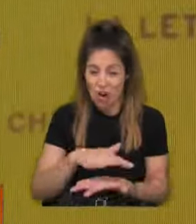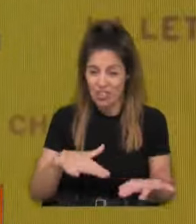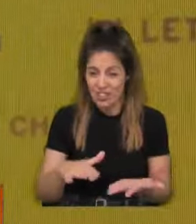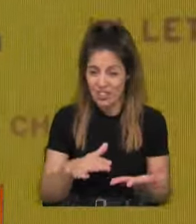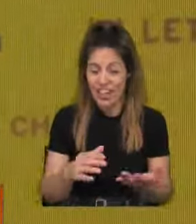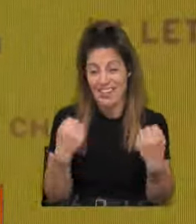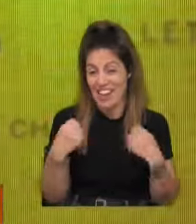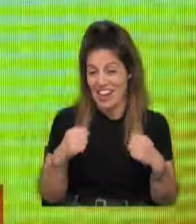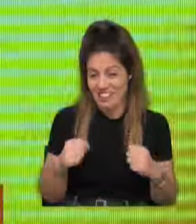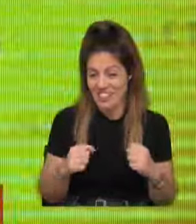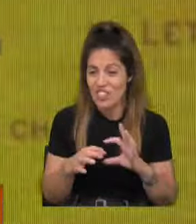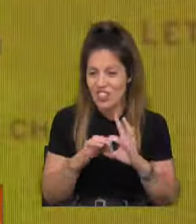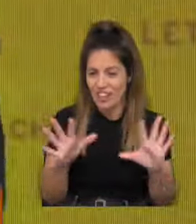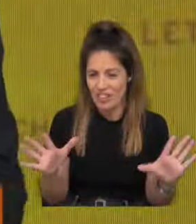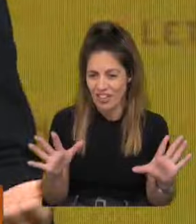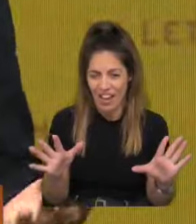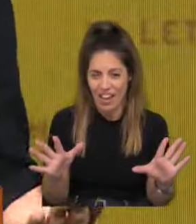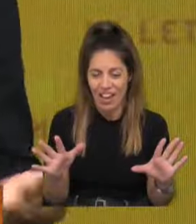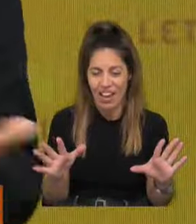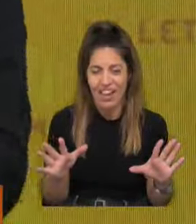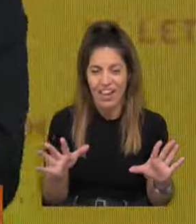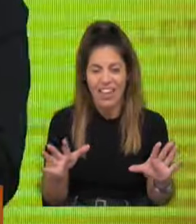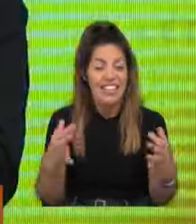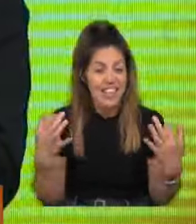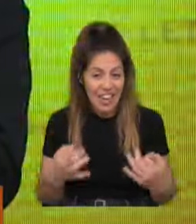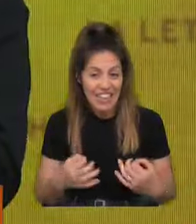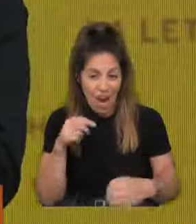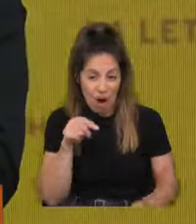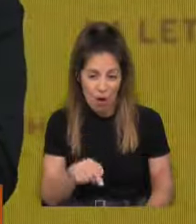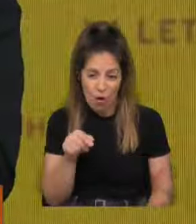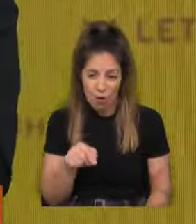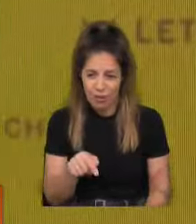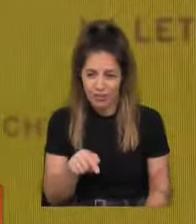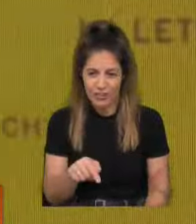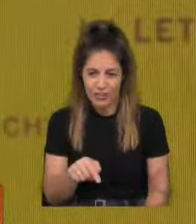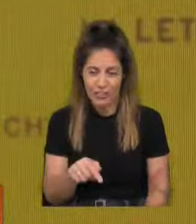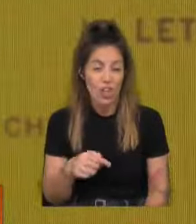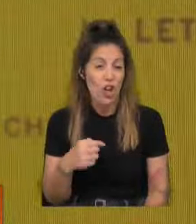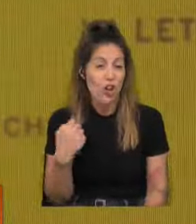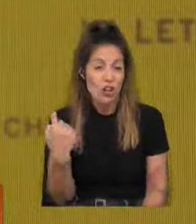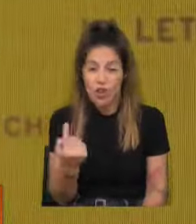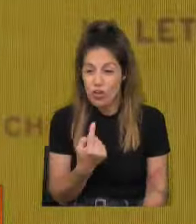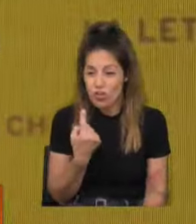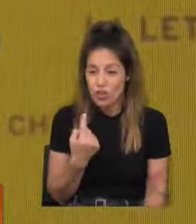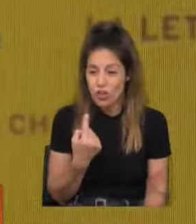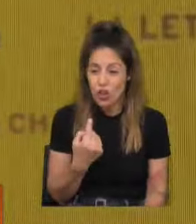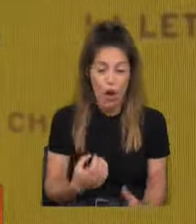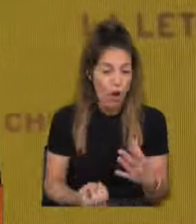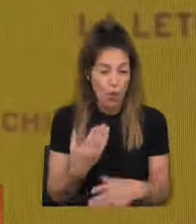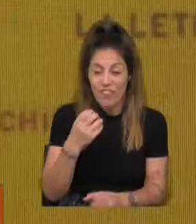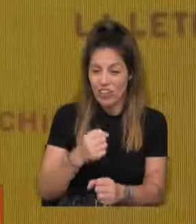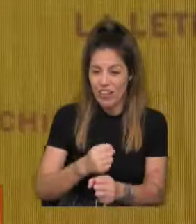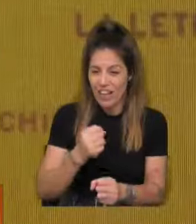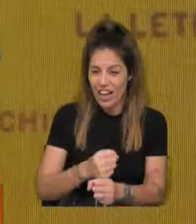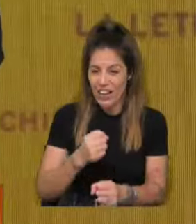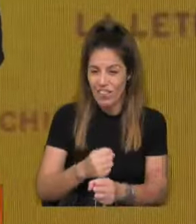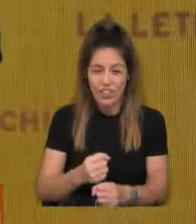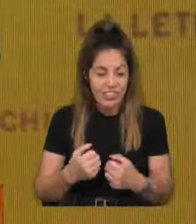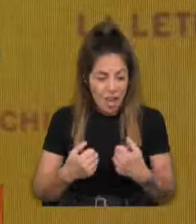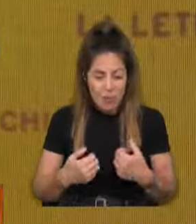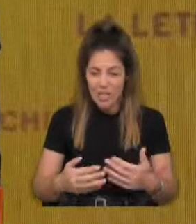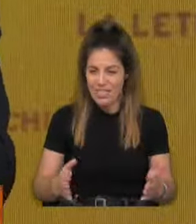ejercicio de la libertad y en realidad hoy nosotros este o los nuevos trabajadores que empezaron